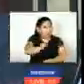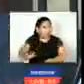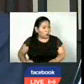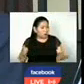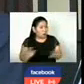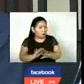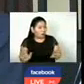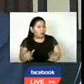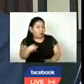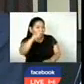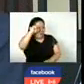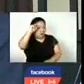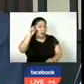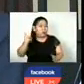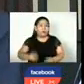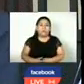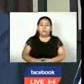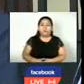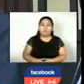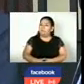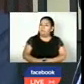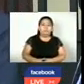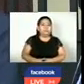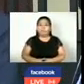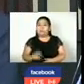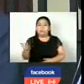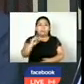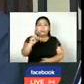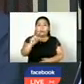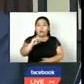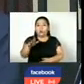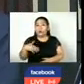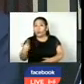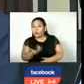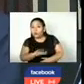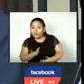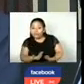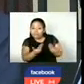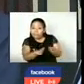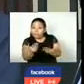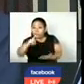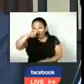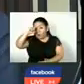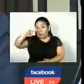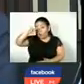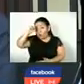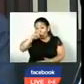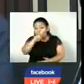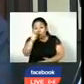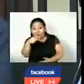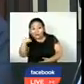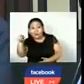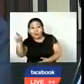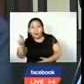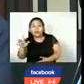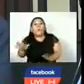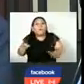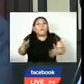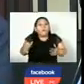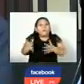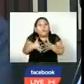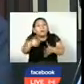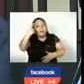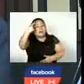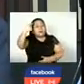hecho, pero ¿cómo está trabajando en eso? No, nosotros lo que estamos trabajando es ofertándole a la gente para que no se vaya de su país, porque el sueño americano